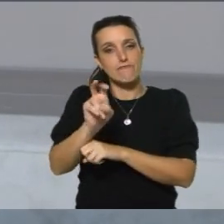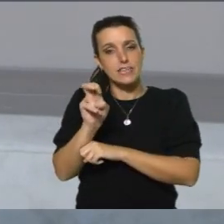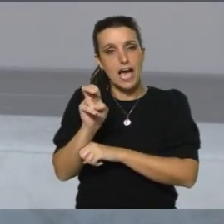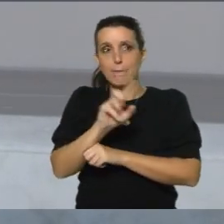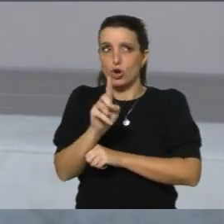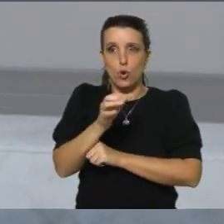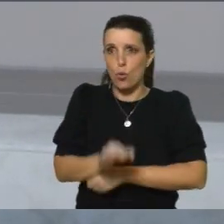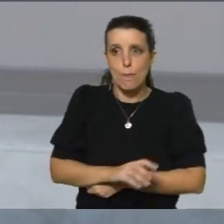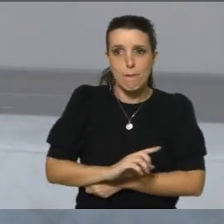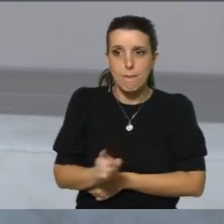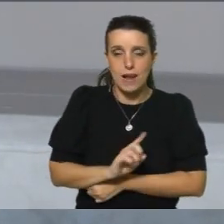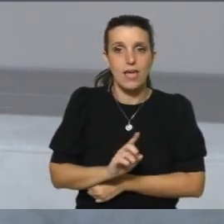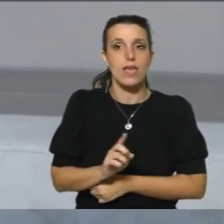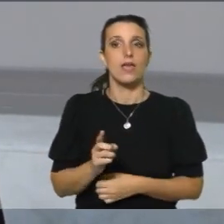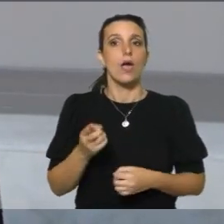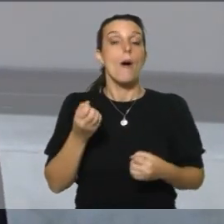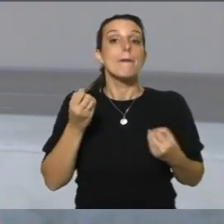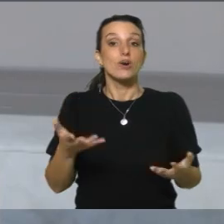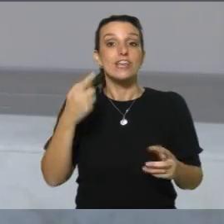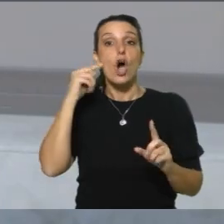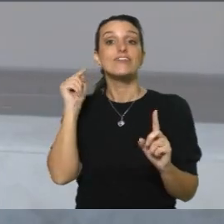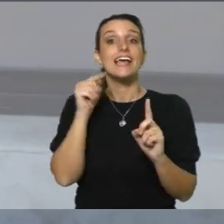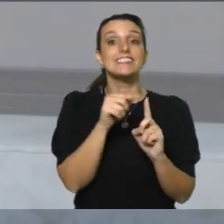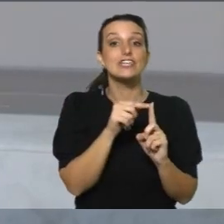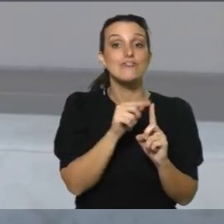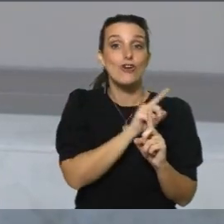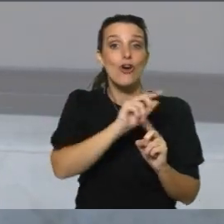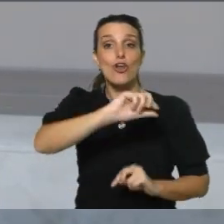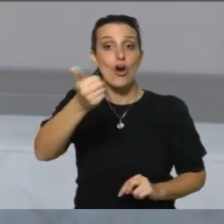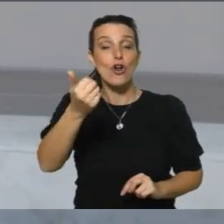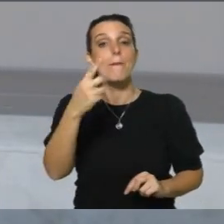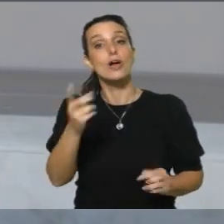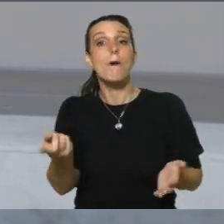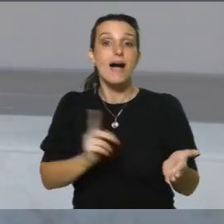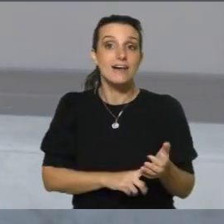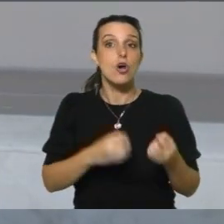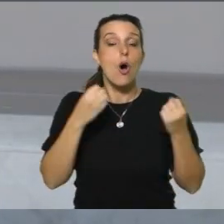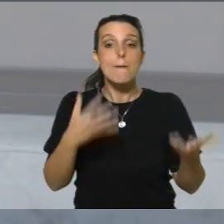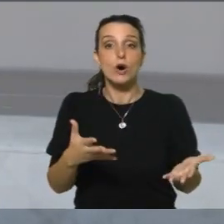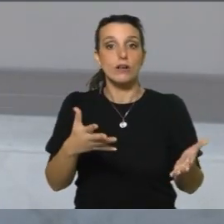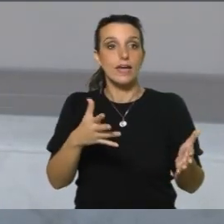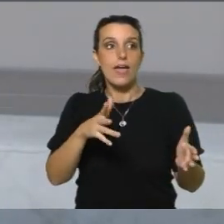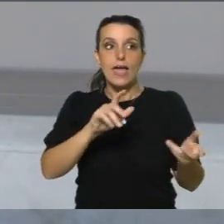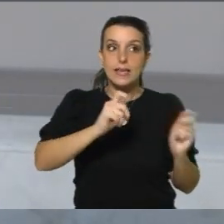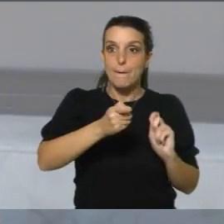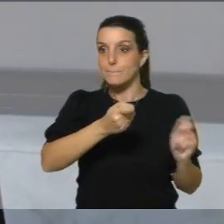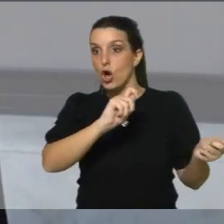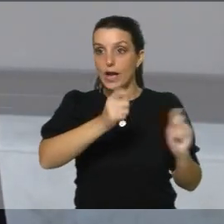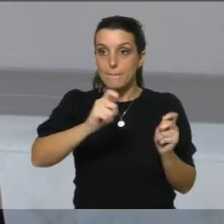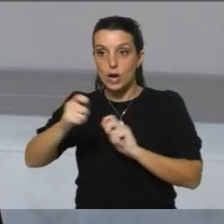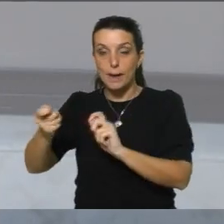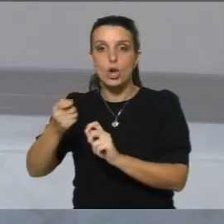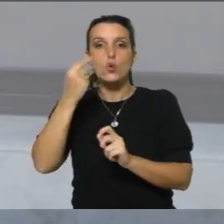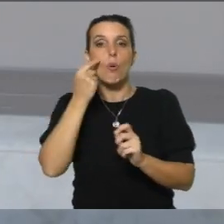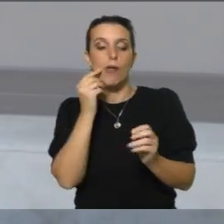incumplido básicamente porque los objetivos no no los ha logrado Pero además porque ha ido corriendo el arco de manera de de intentar que los